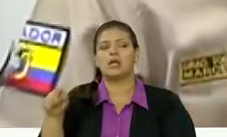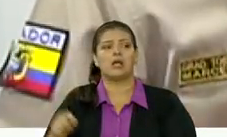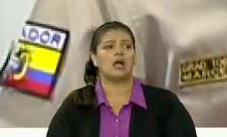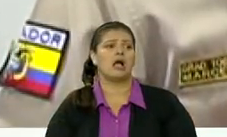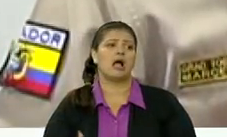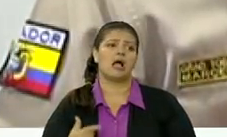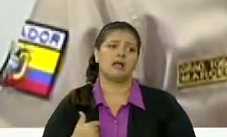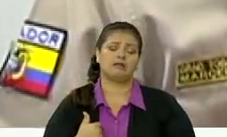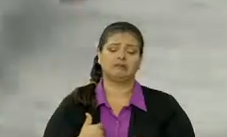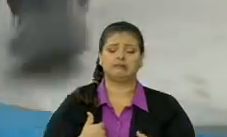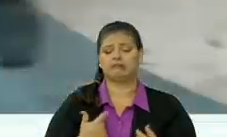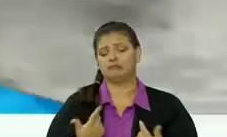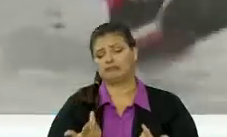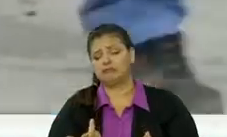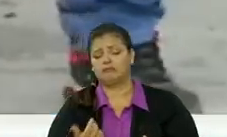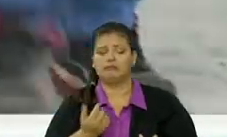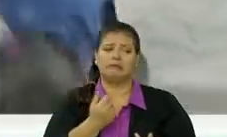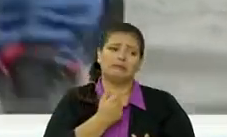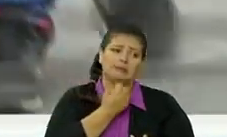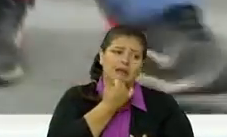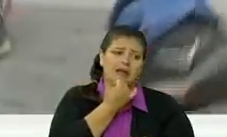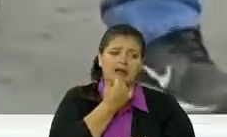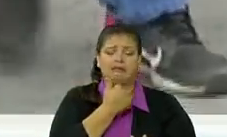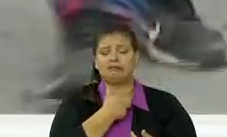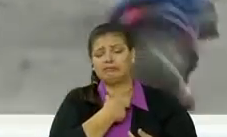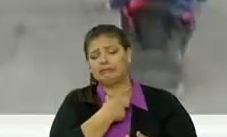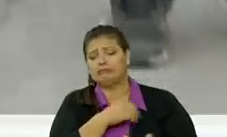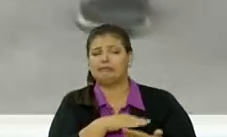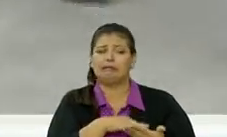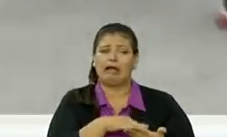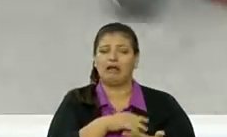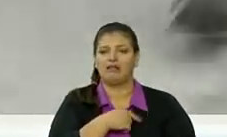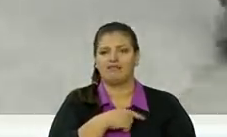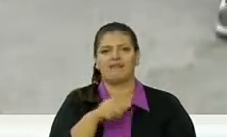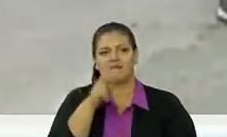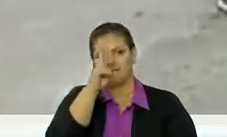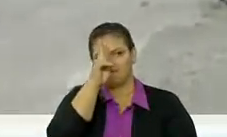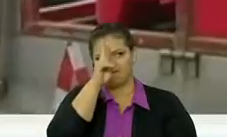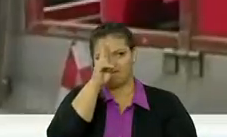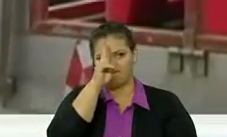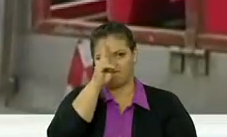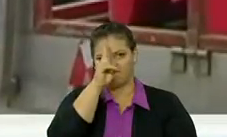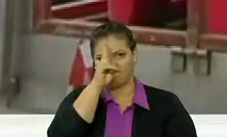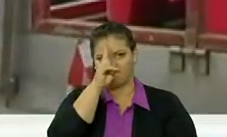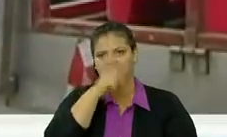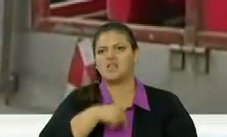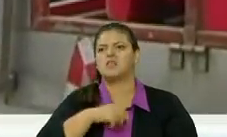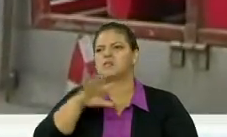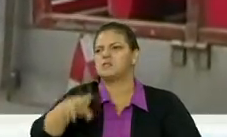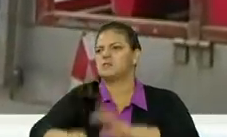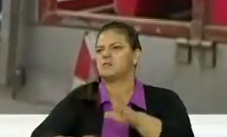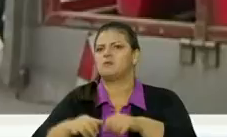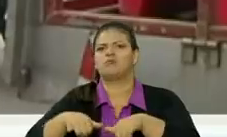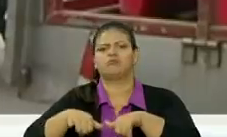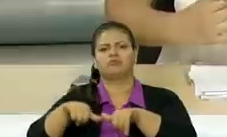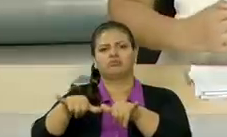posteriormente denunciaban el robo. Y que continuarán los operativos. Esto recién empieza, informó Julio César